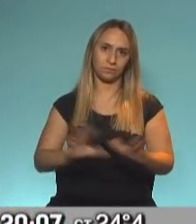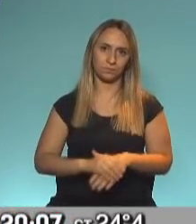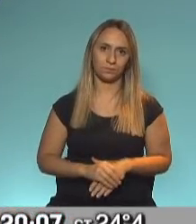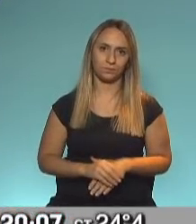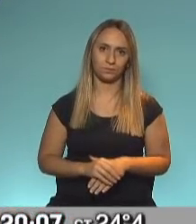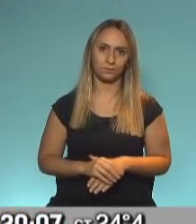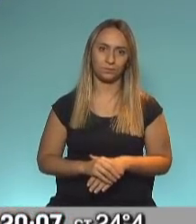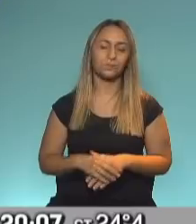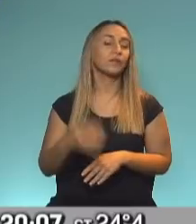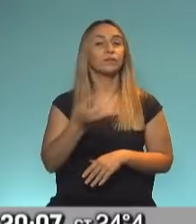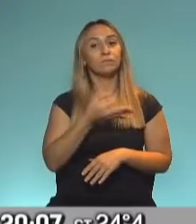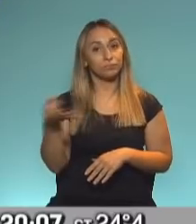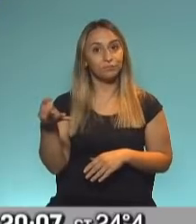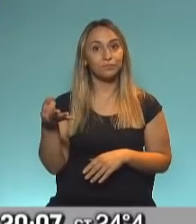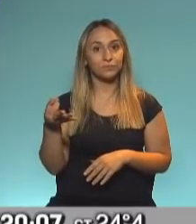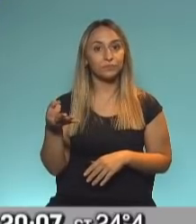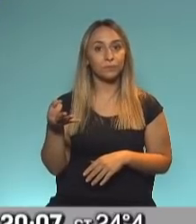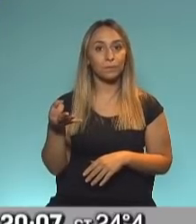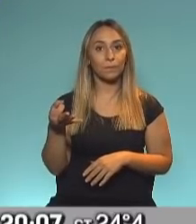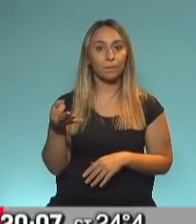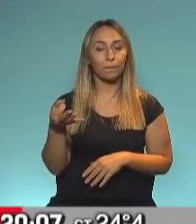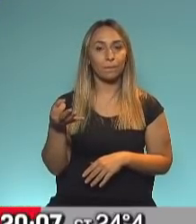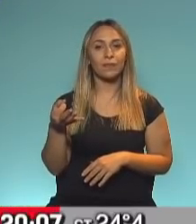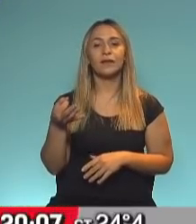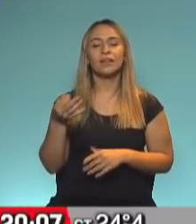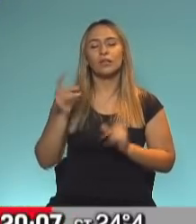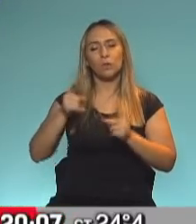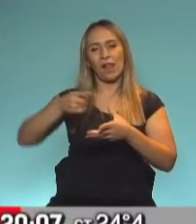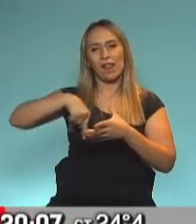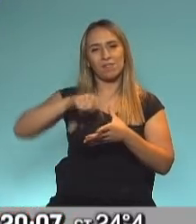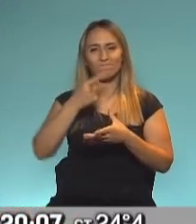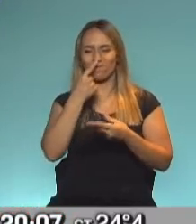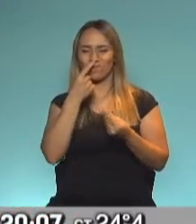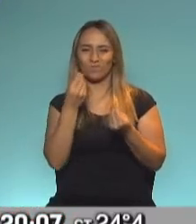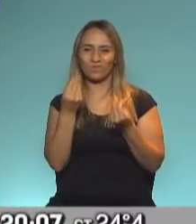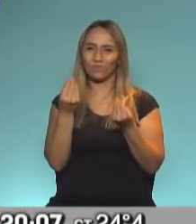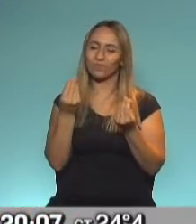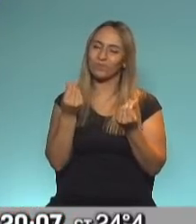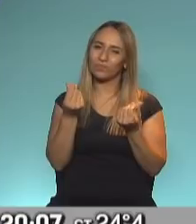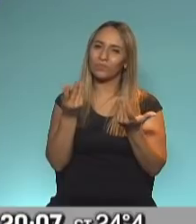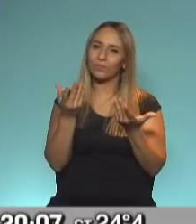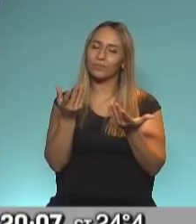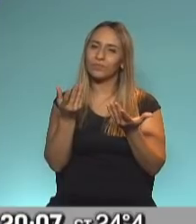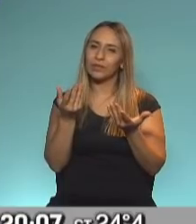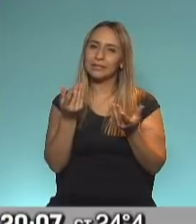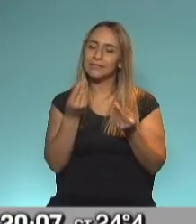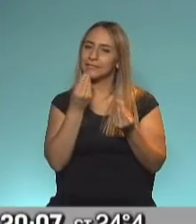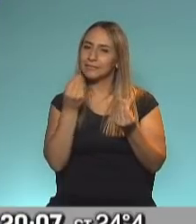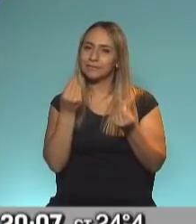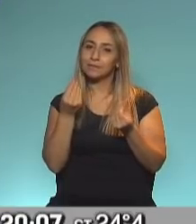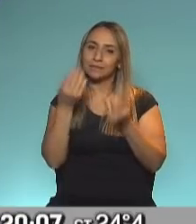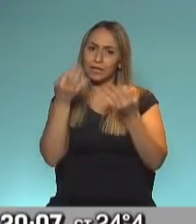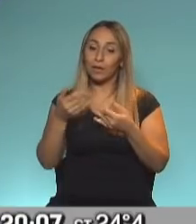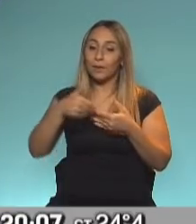Exactamente. Lo que se imaginaba o se intuía de antemano era que por ahí iba a